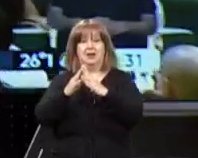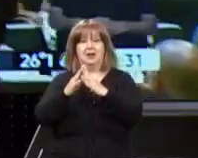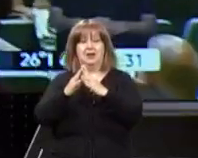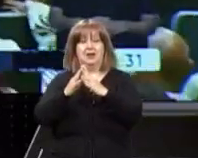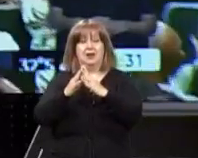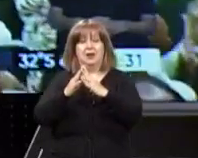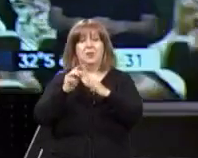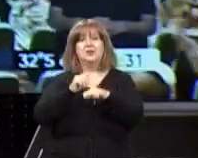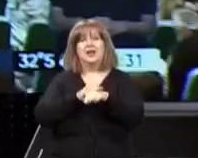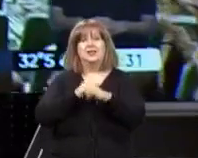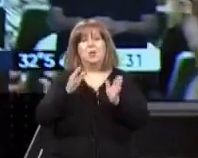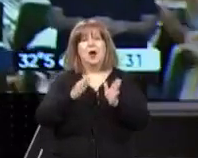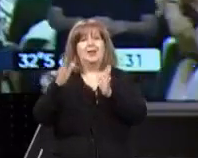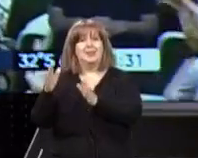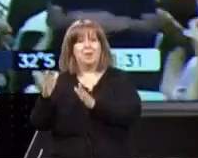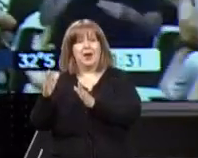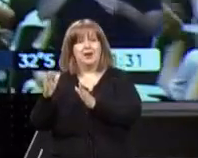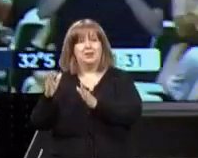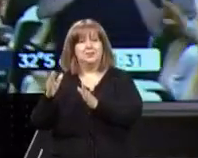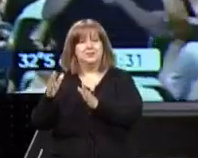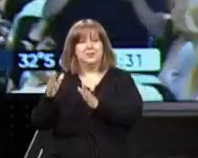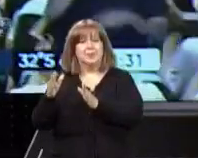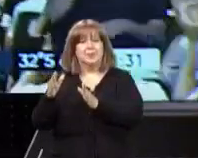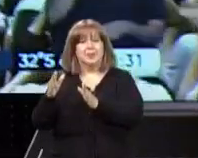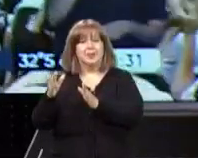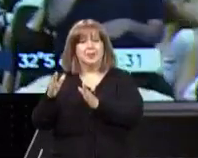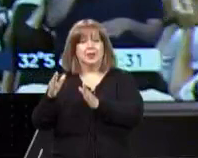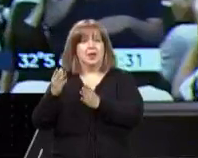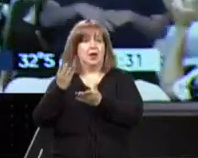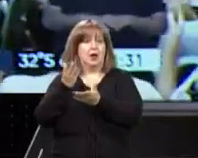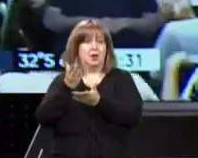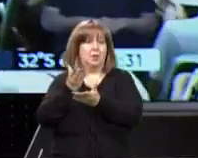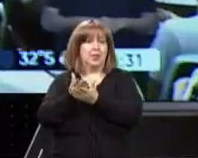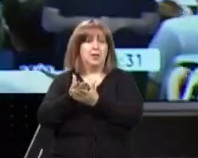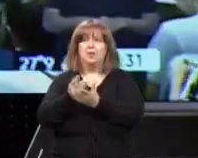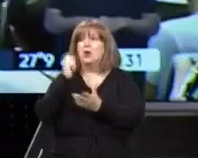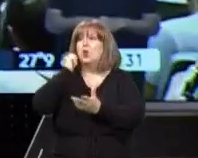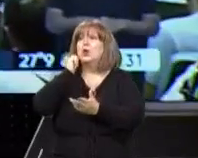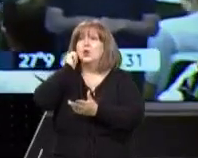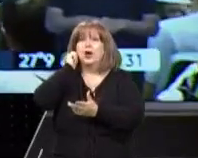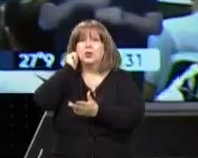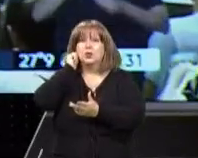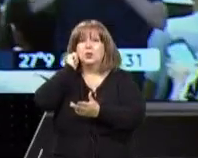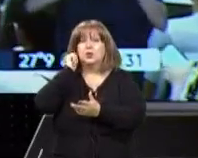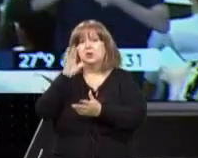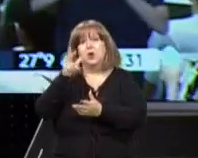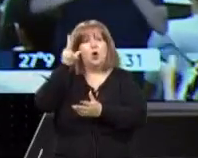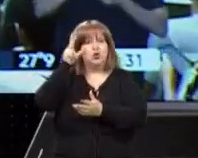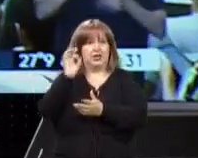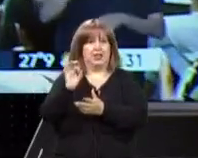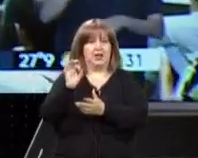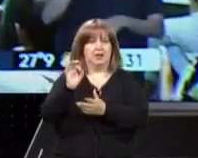su etapa de privación de la libertad por el pedido de condena. ¿Qué rondan los 80 años o más? Rondan los 80 años.